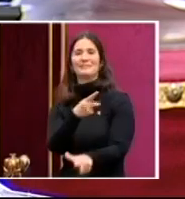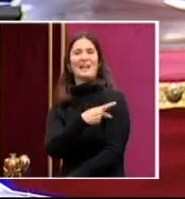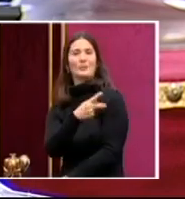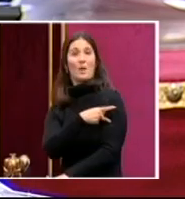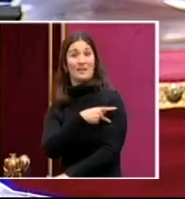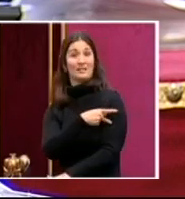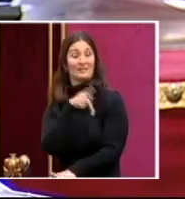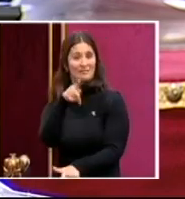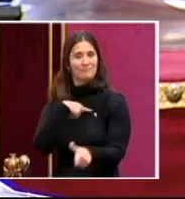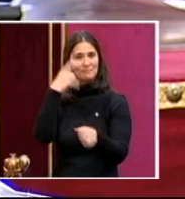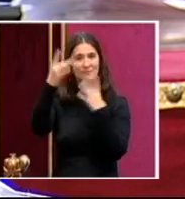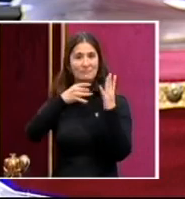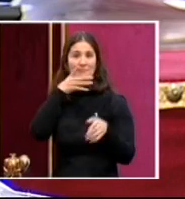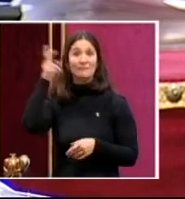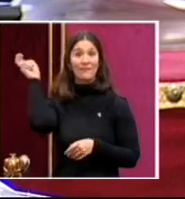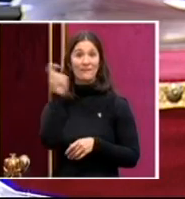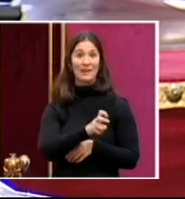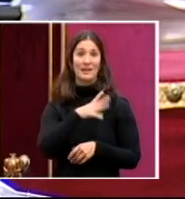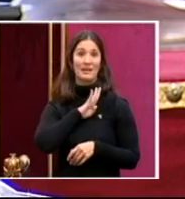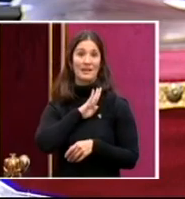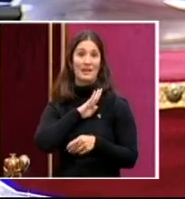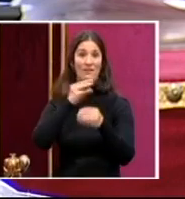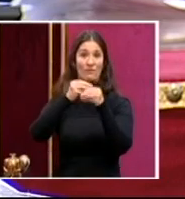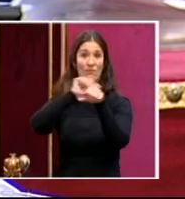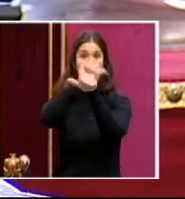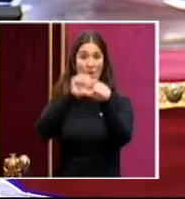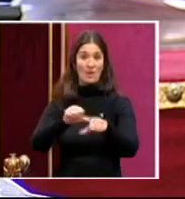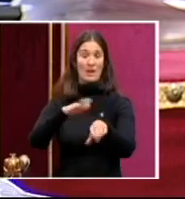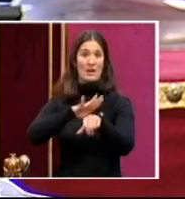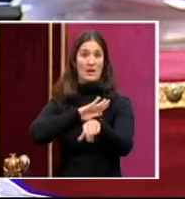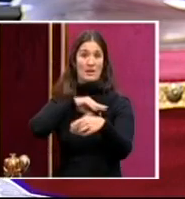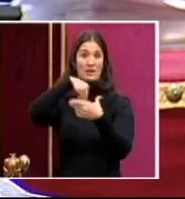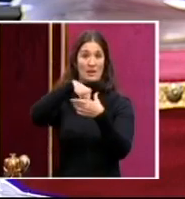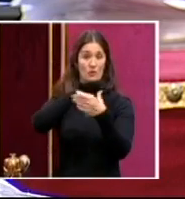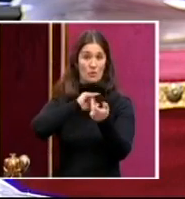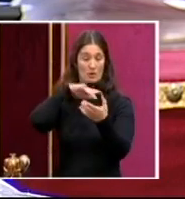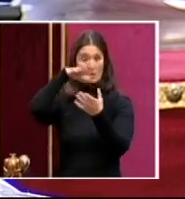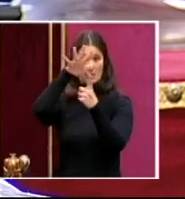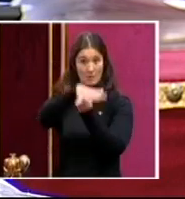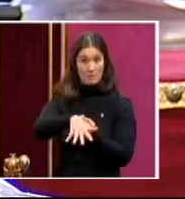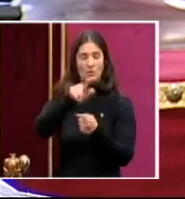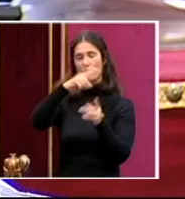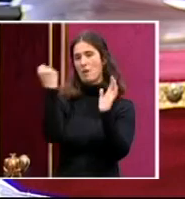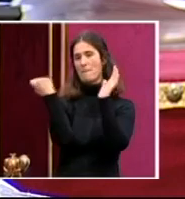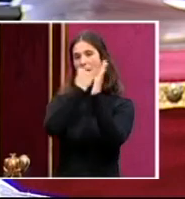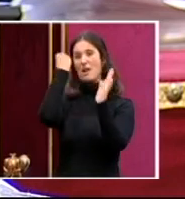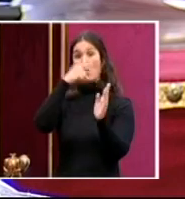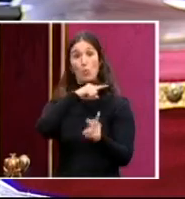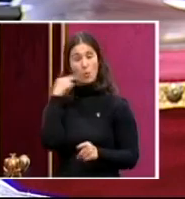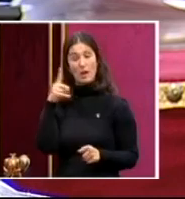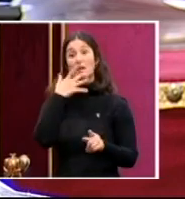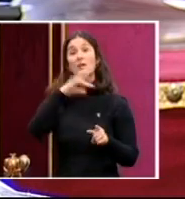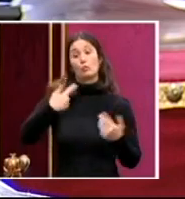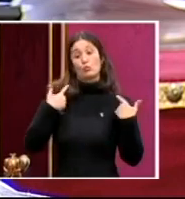La creatividad parte de la idea de que los estereotipos y prejuicios que sustentan la discriminación son una marca que duele a quien lo